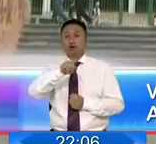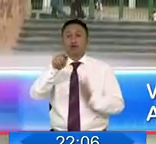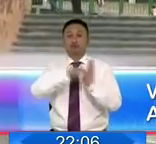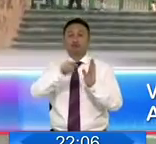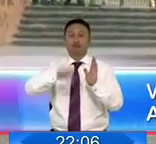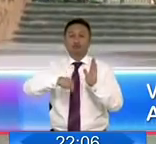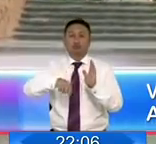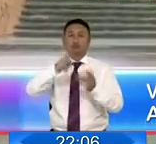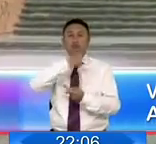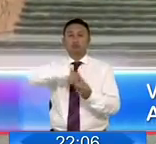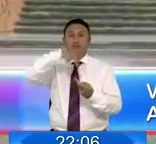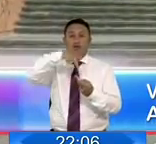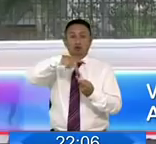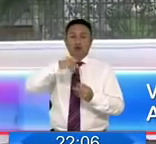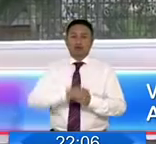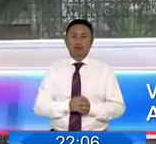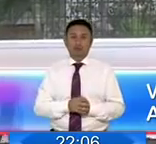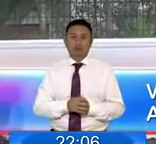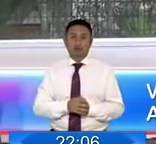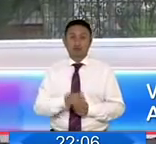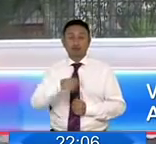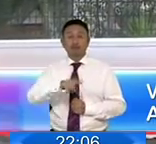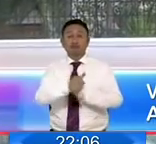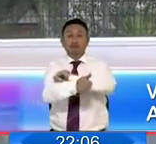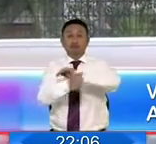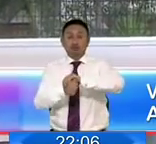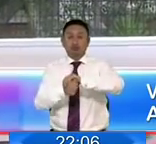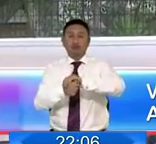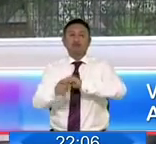de la prefectura de Pichincha, se atrincheraron en la